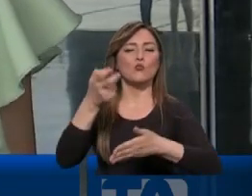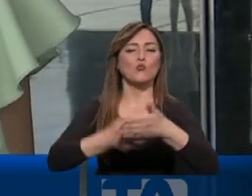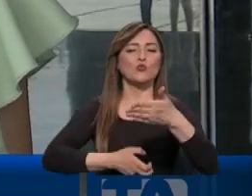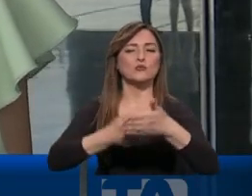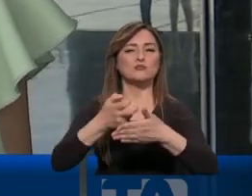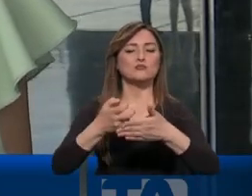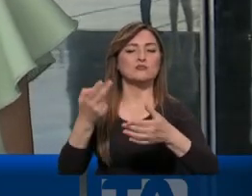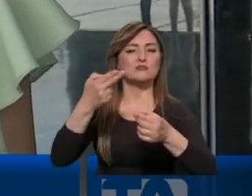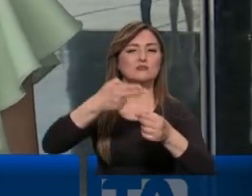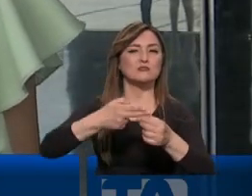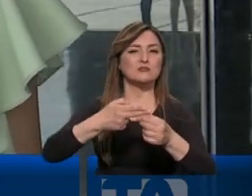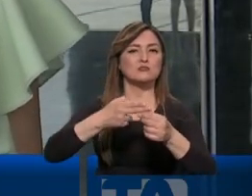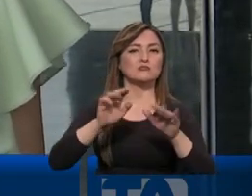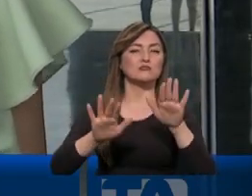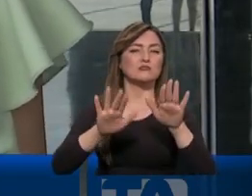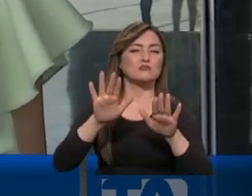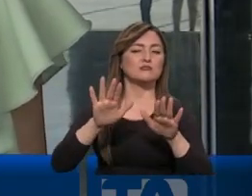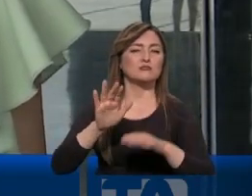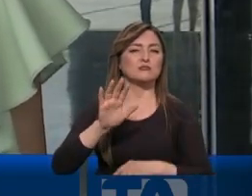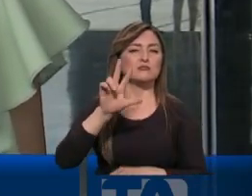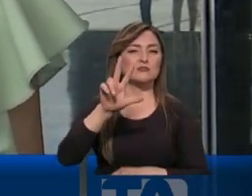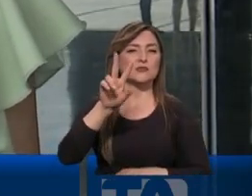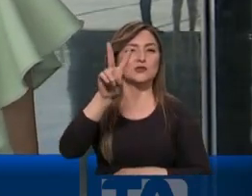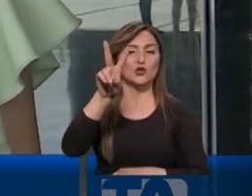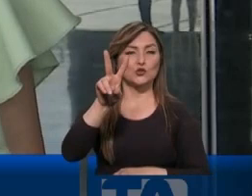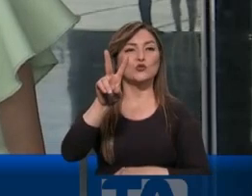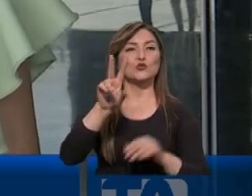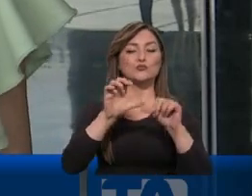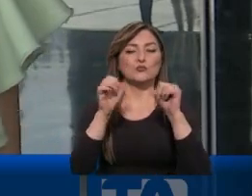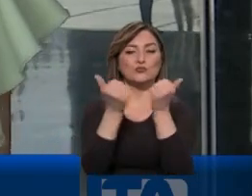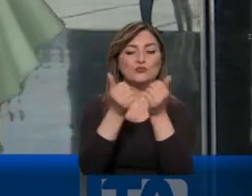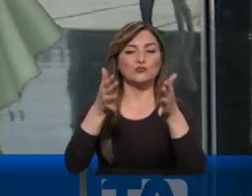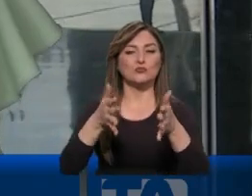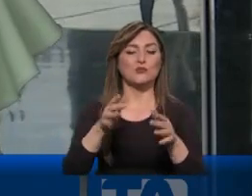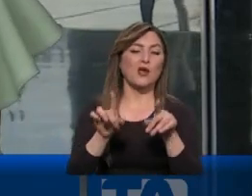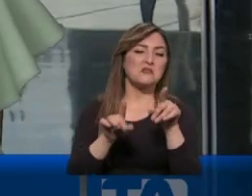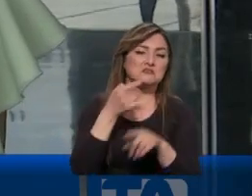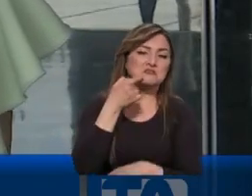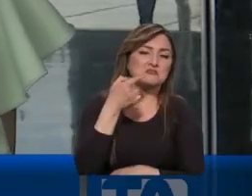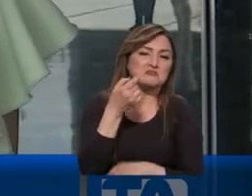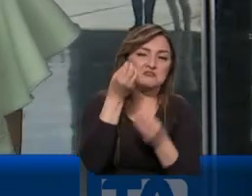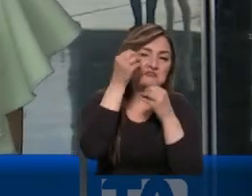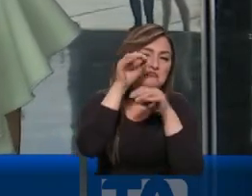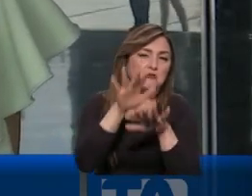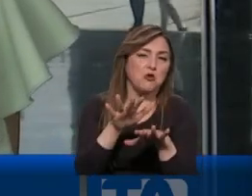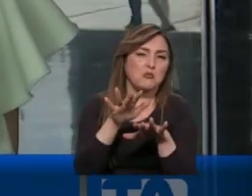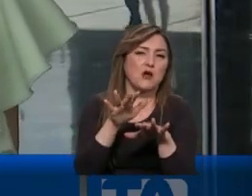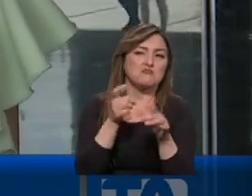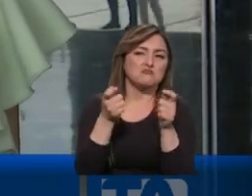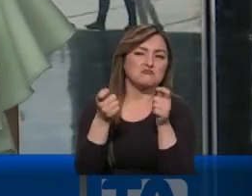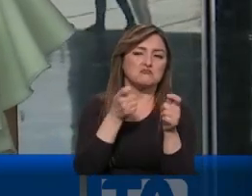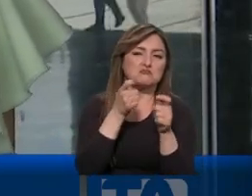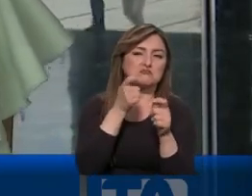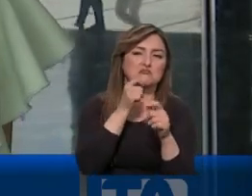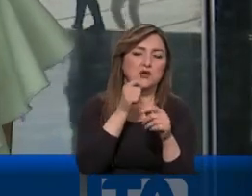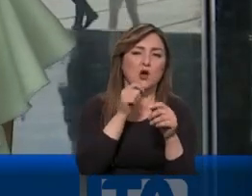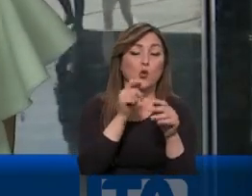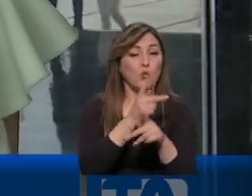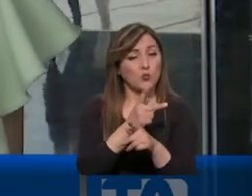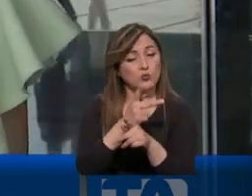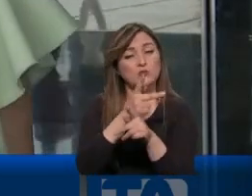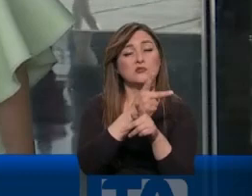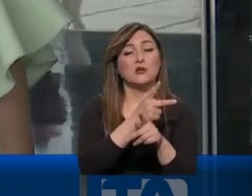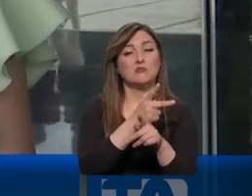que involucrarían aproximadamente 32 legisladores. Algunos dicen que es información que se debe manejar con total